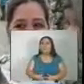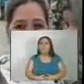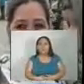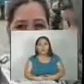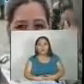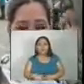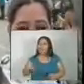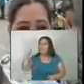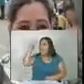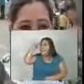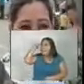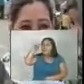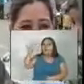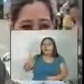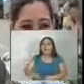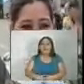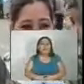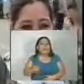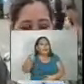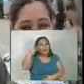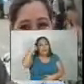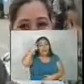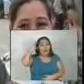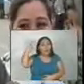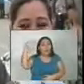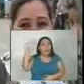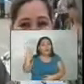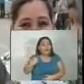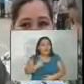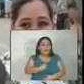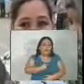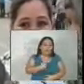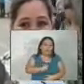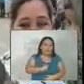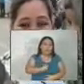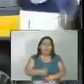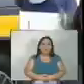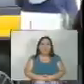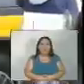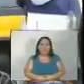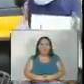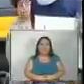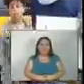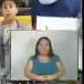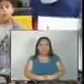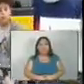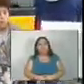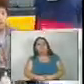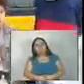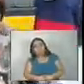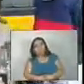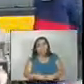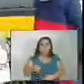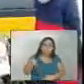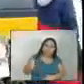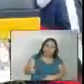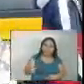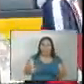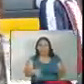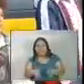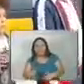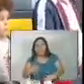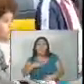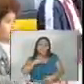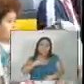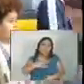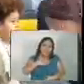¿Qué venían a su mente? Sí, qué recuerdo de estar solo siempre. A veces bien, veces duras,